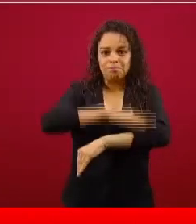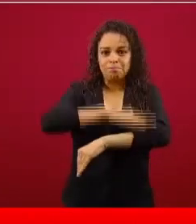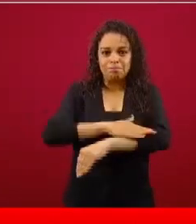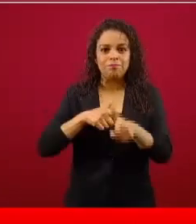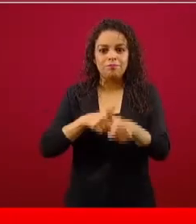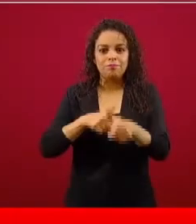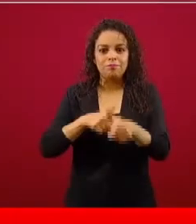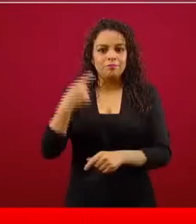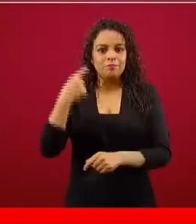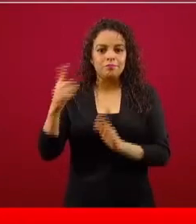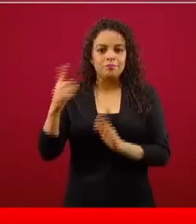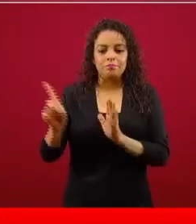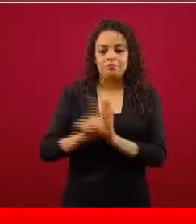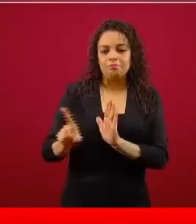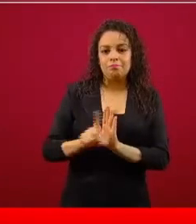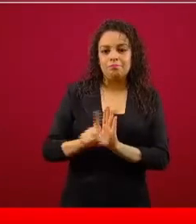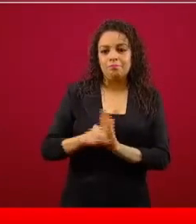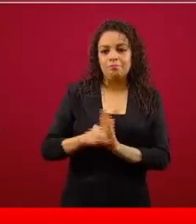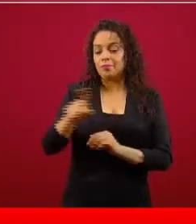y no se hacía nada.